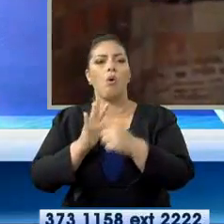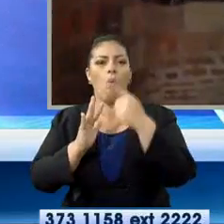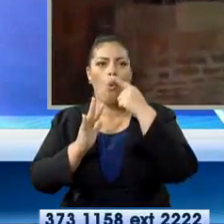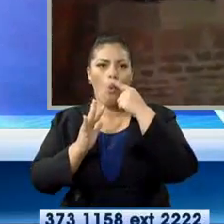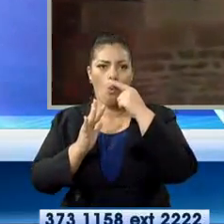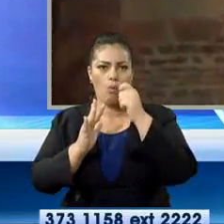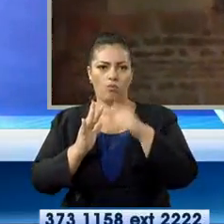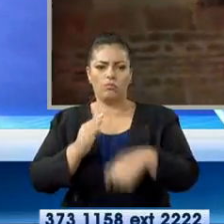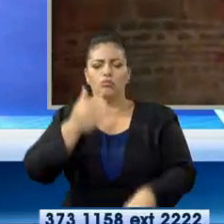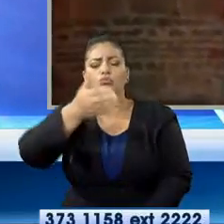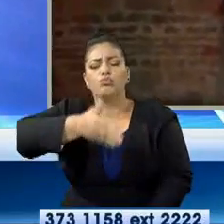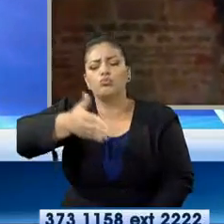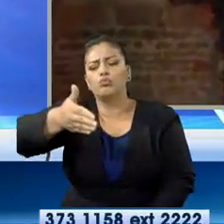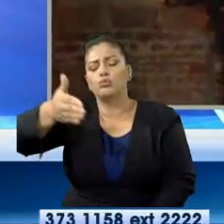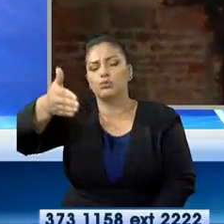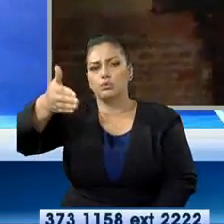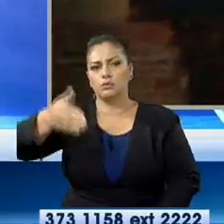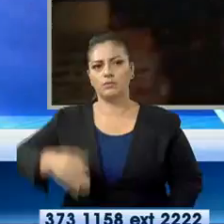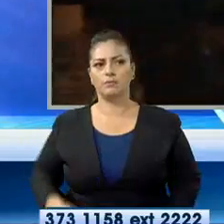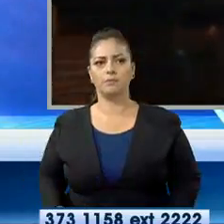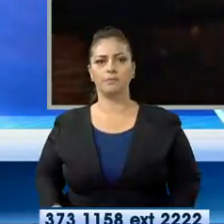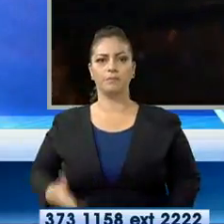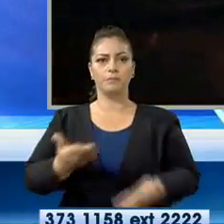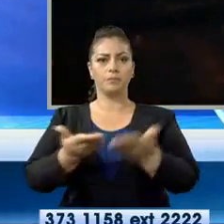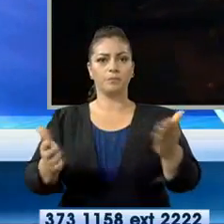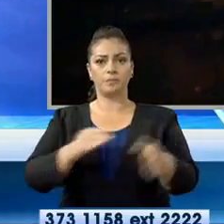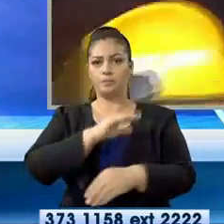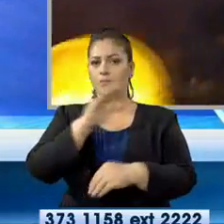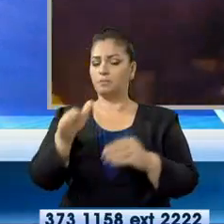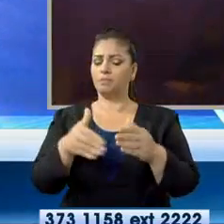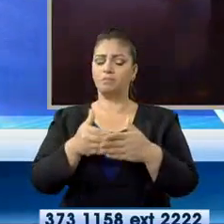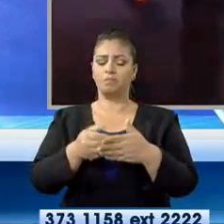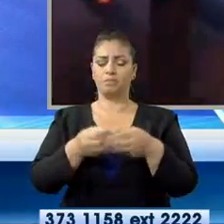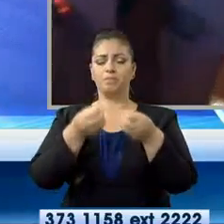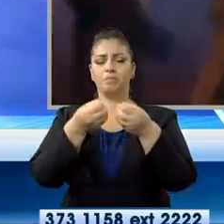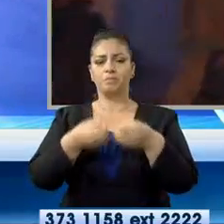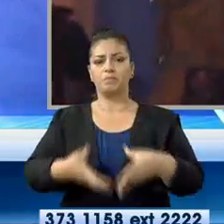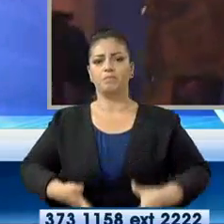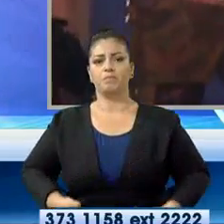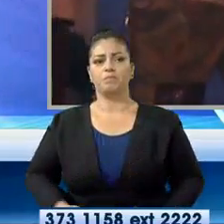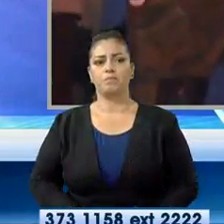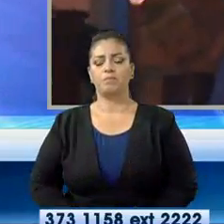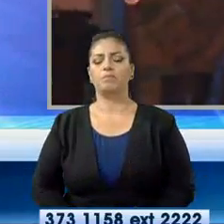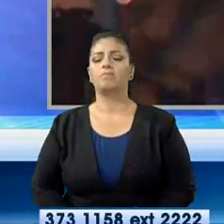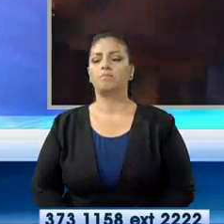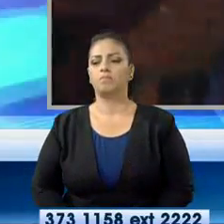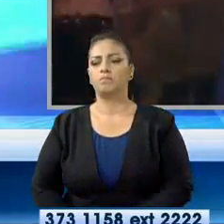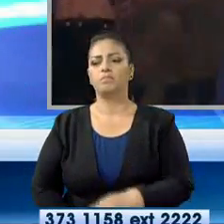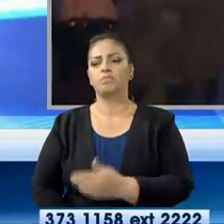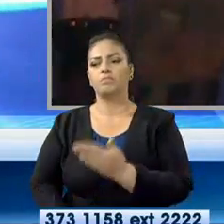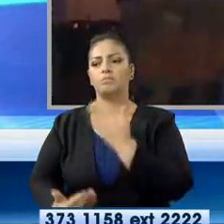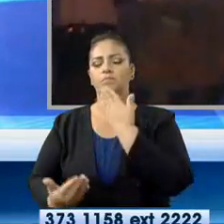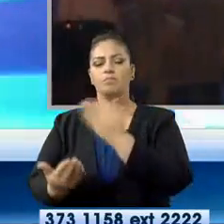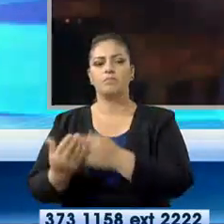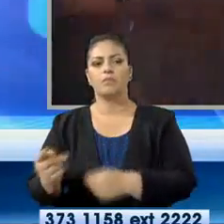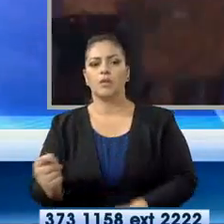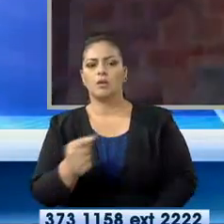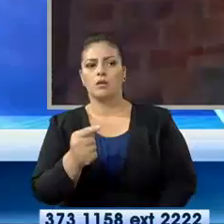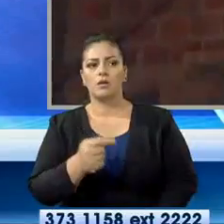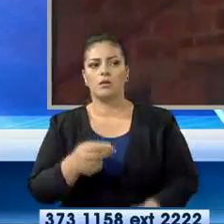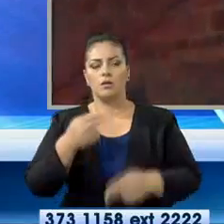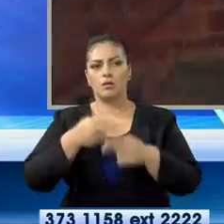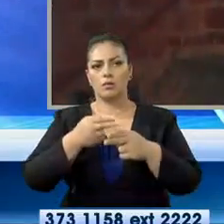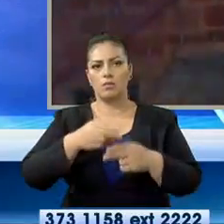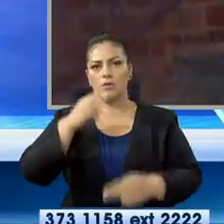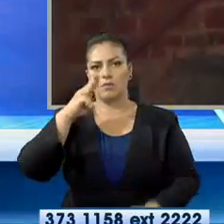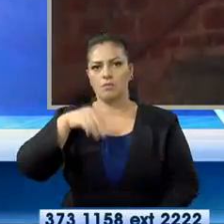hijos. ¿Perdieron uniforme? Sí, perdieron todo. Okay. Vamos también por acá rápidamente con don Miguel. Él es propietario de la